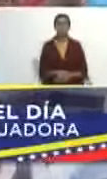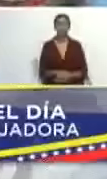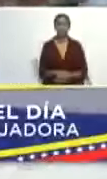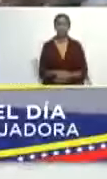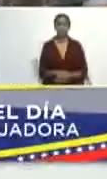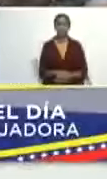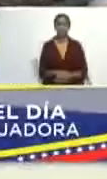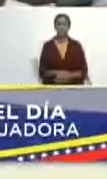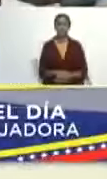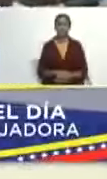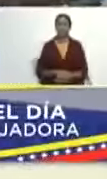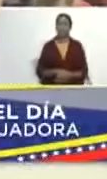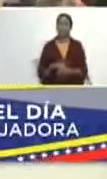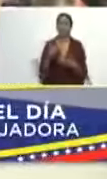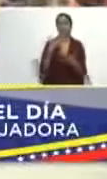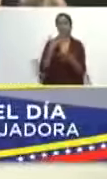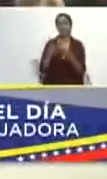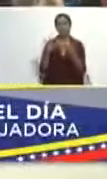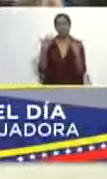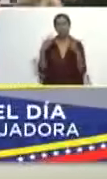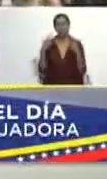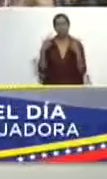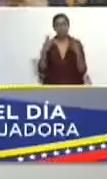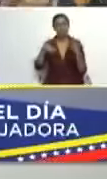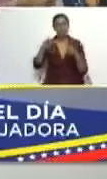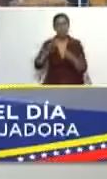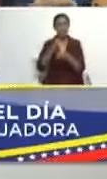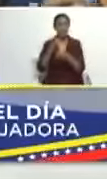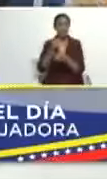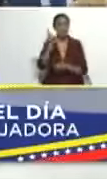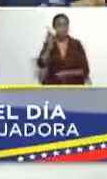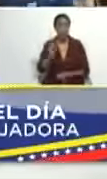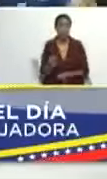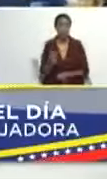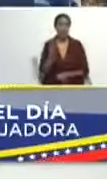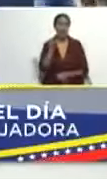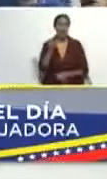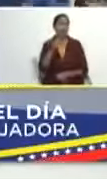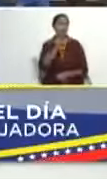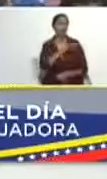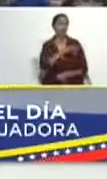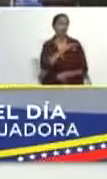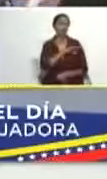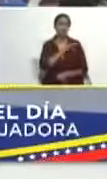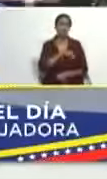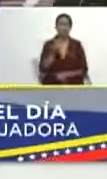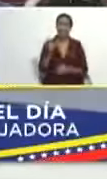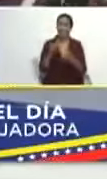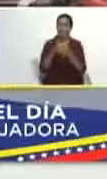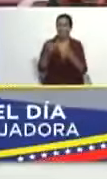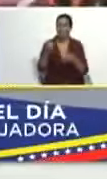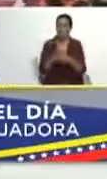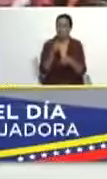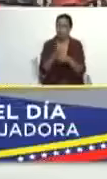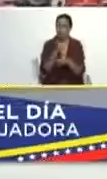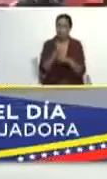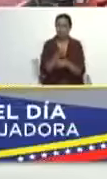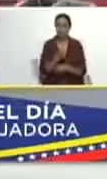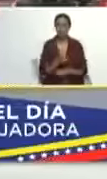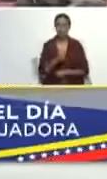A la Guayana obrera, nuestra Guayana socialista, clase obrera de Guayana.